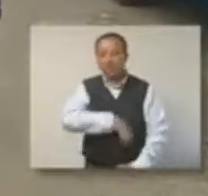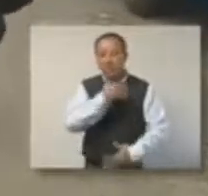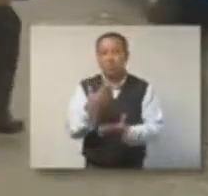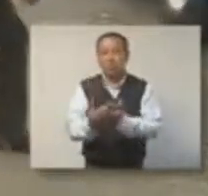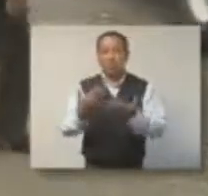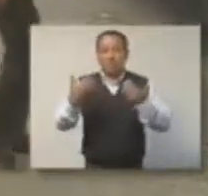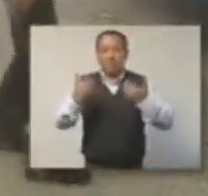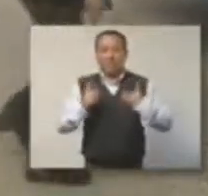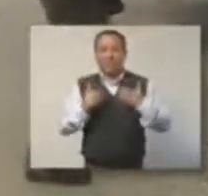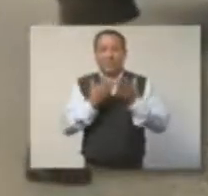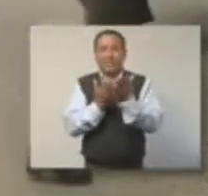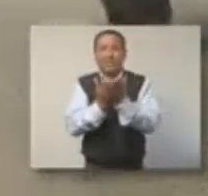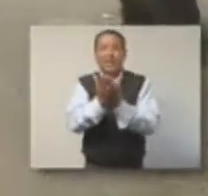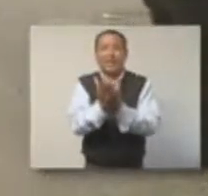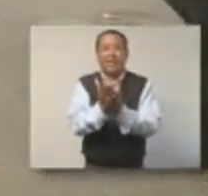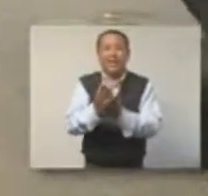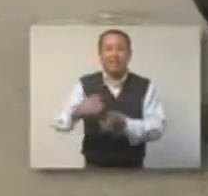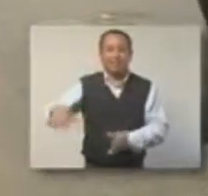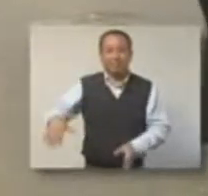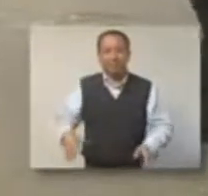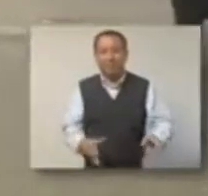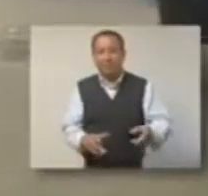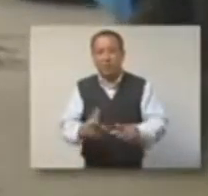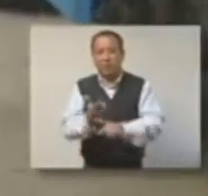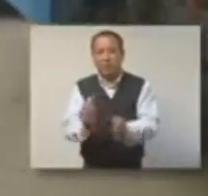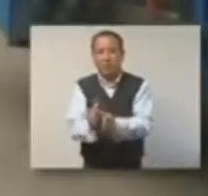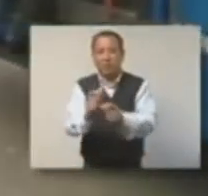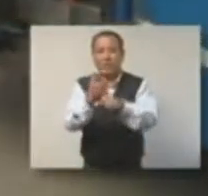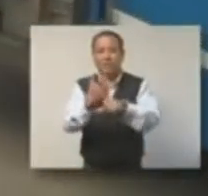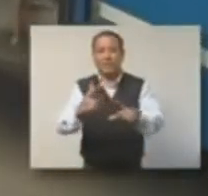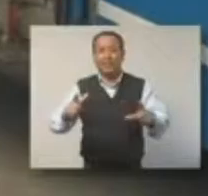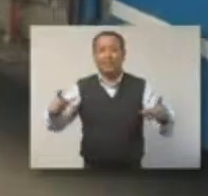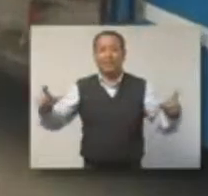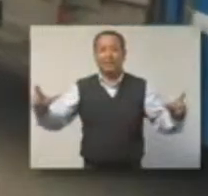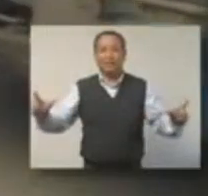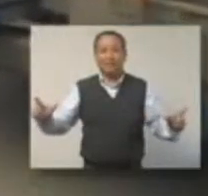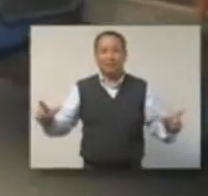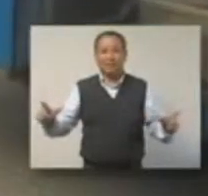Todos tenemos derecho a movilizarnos con libertad.